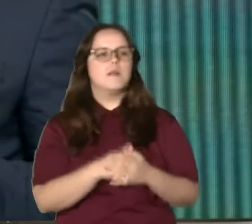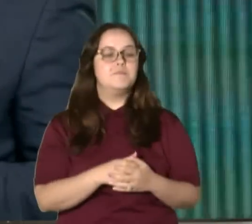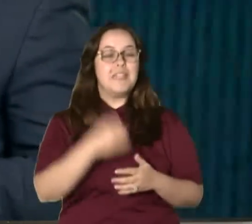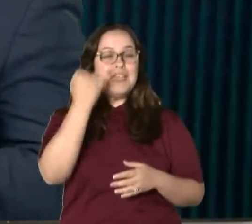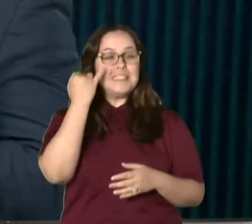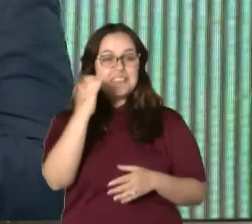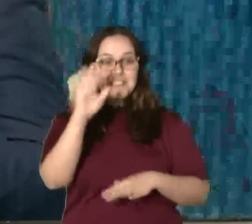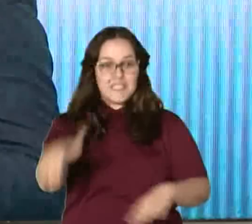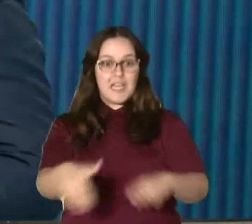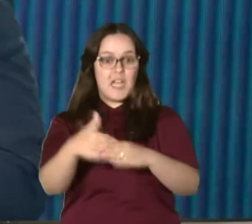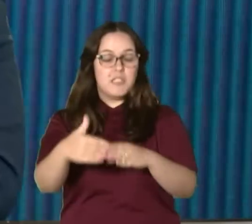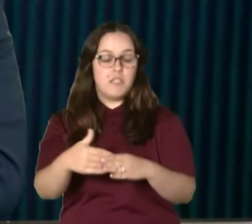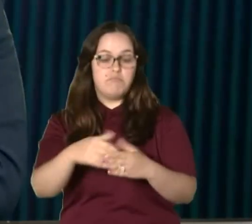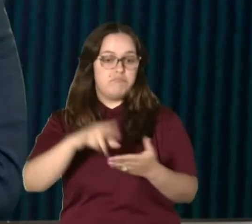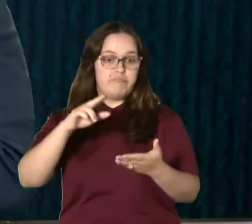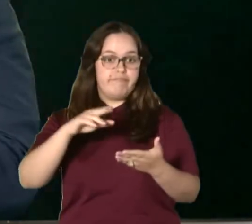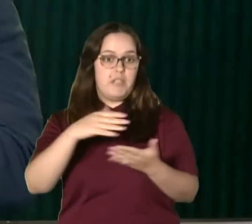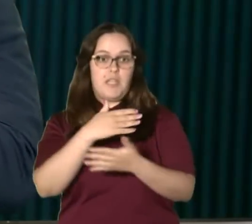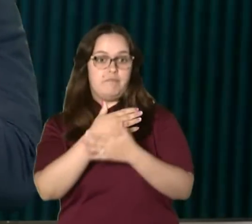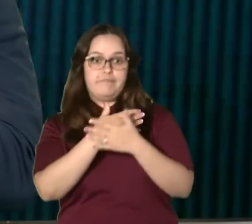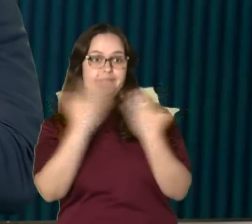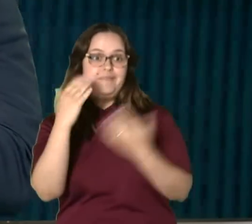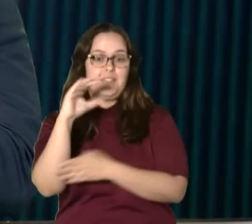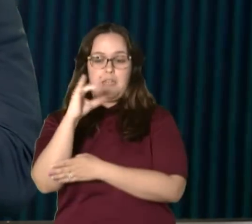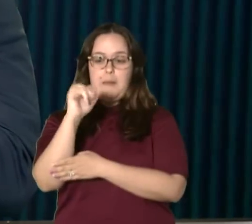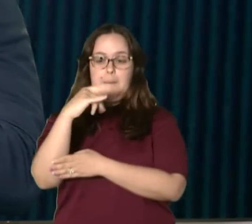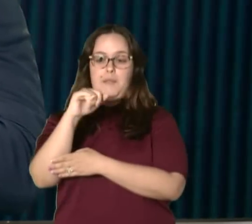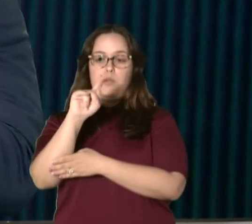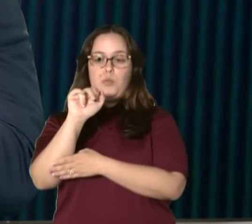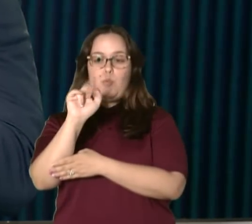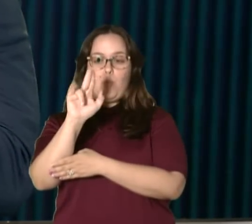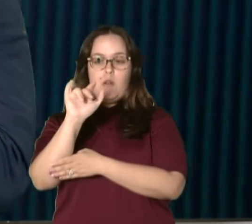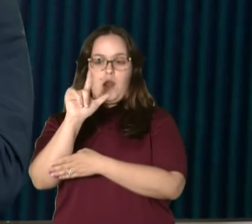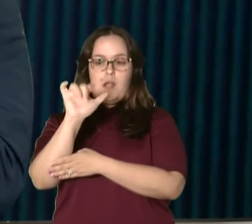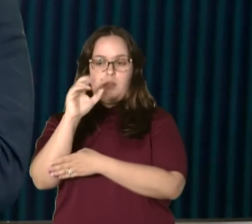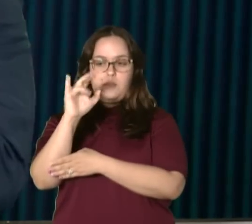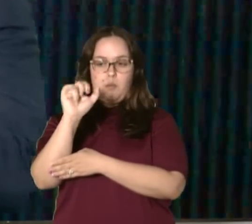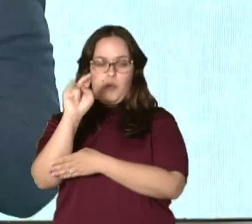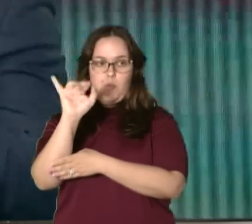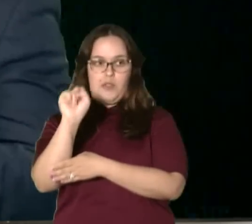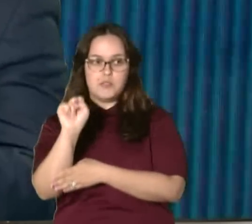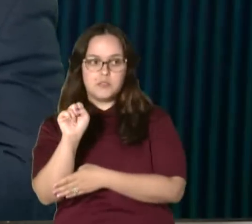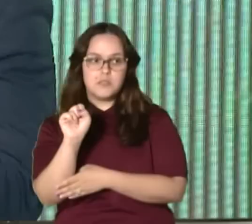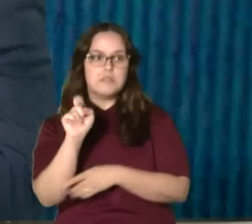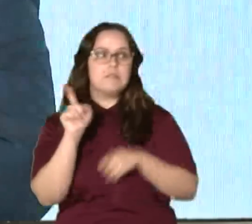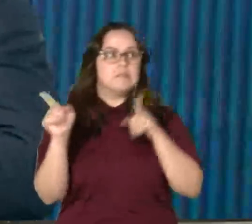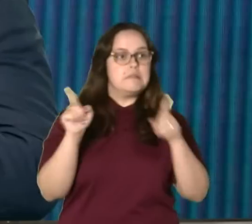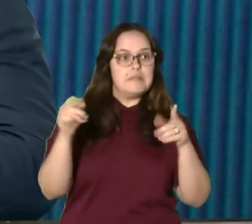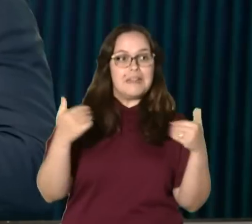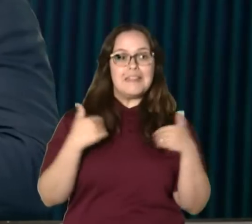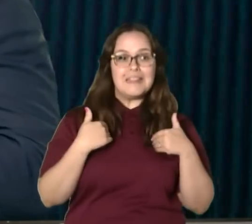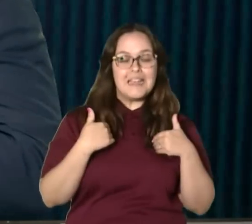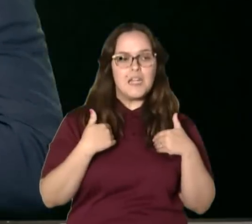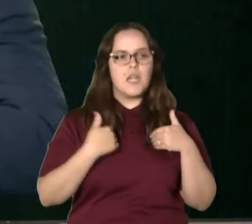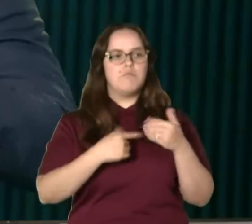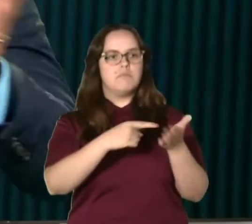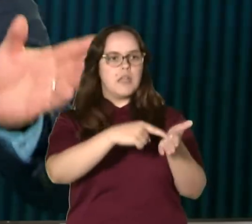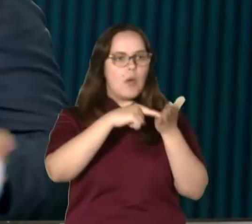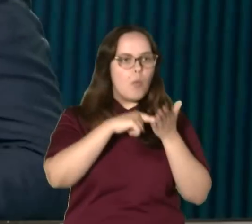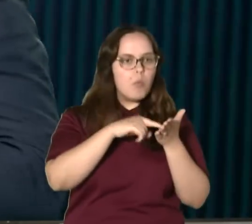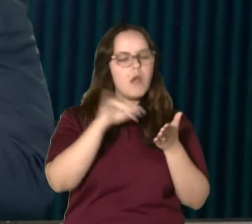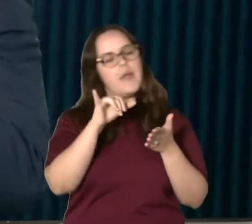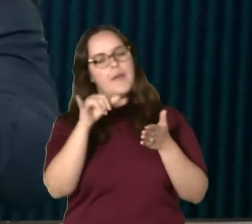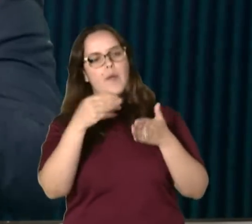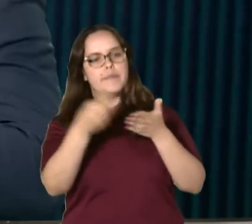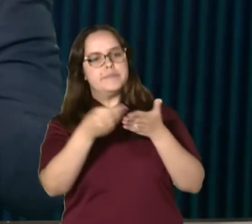lo que forma una sociedad legal de gananciales y cada uno comparte deudas e ingresos o sea como